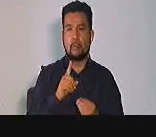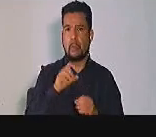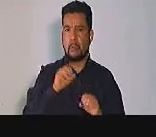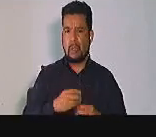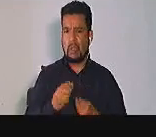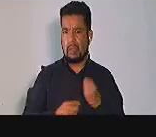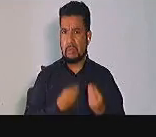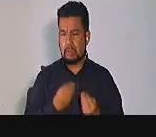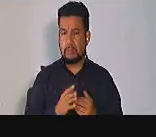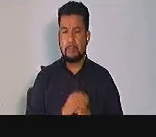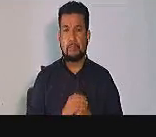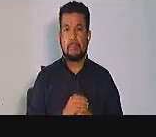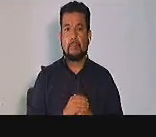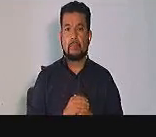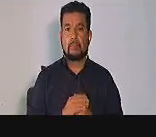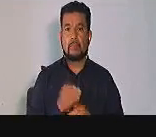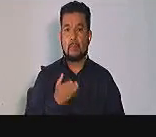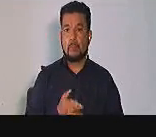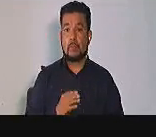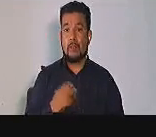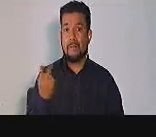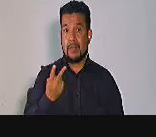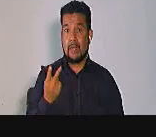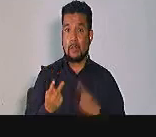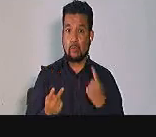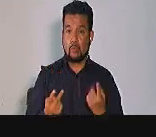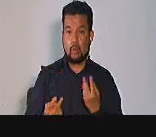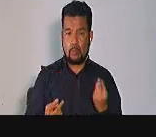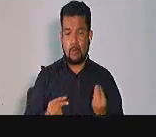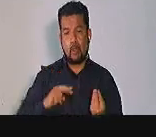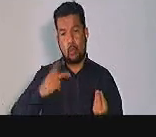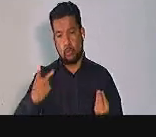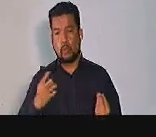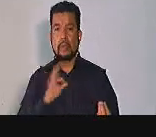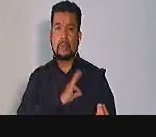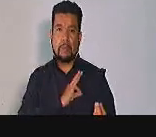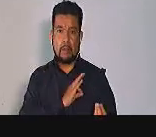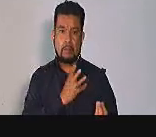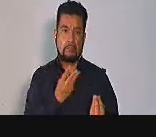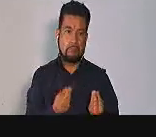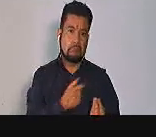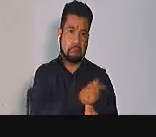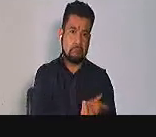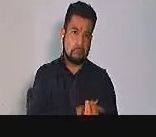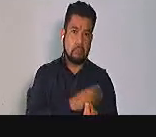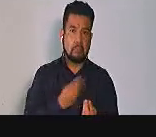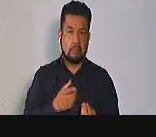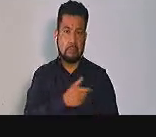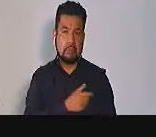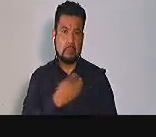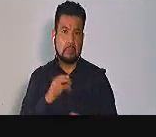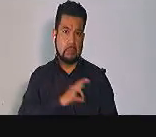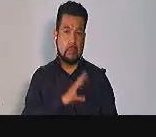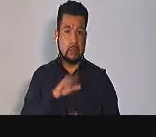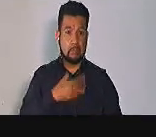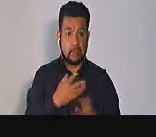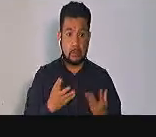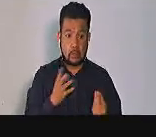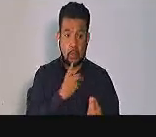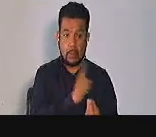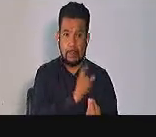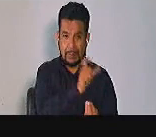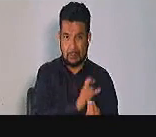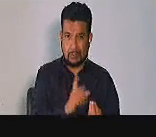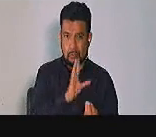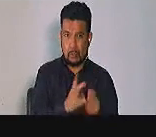podríamos hacer uno el viernes y el otro el sábado, pero ya entonces cuadramos con los miembros de la comisión si